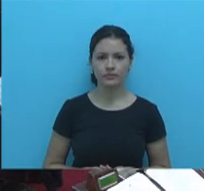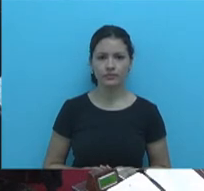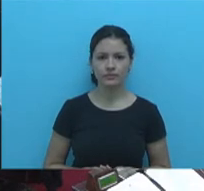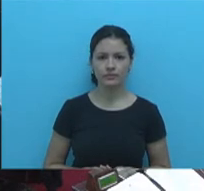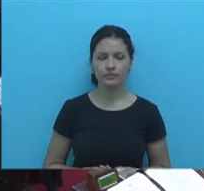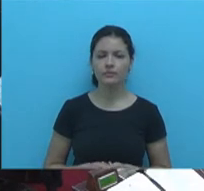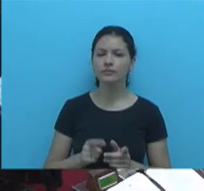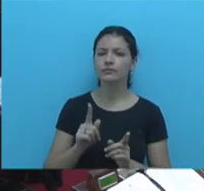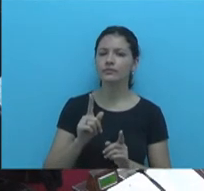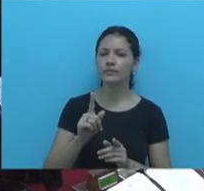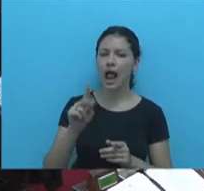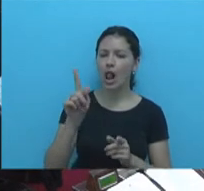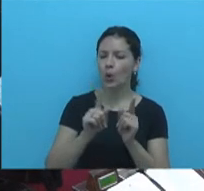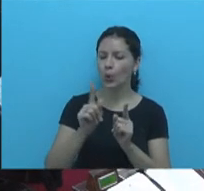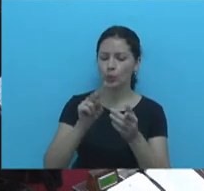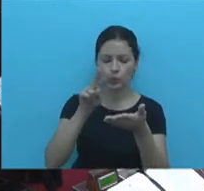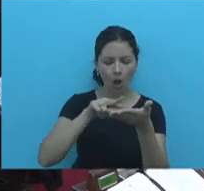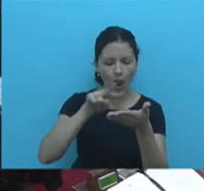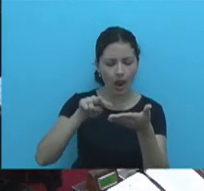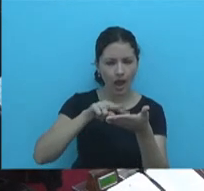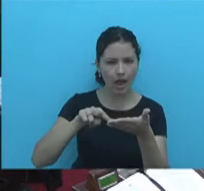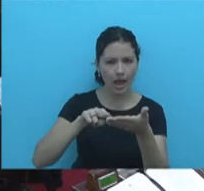Alguien que lea la fundamentación, por lo menos de los...